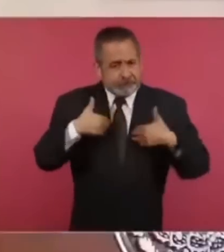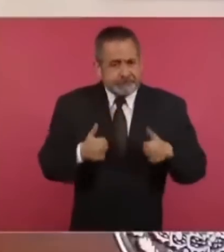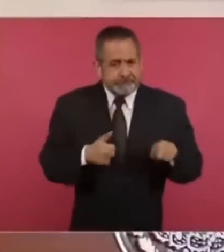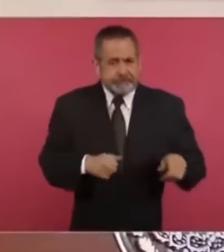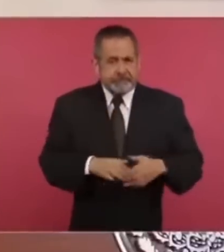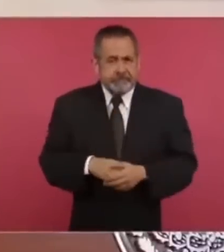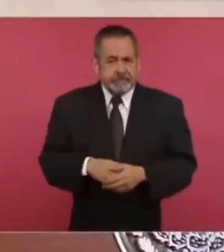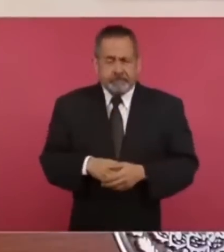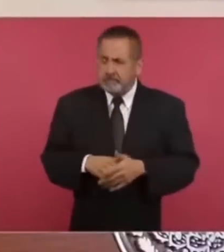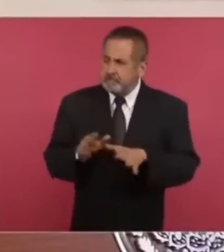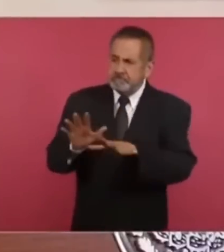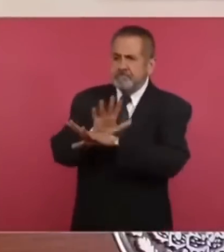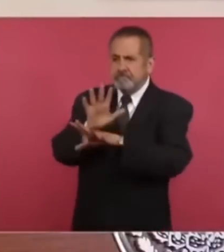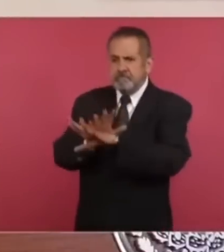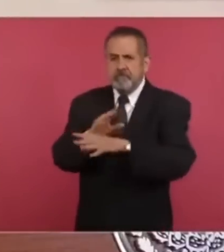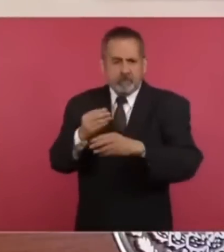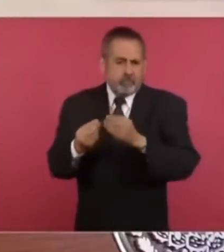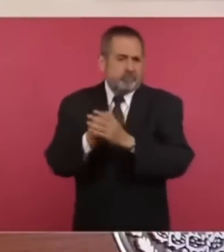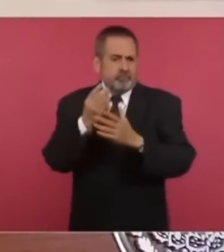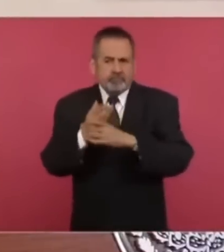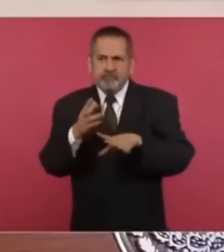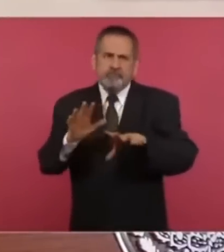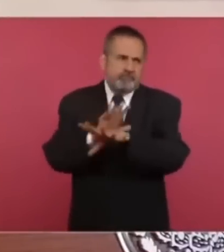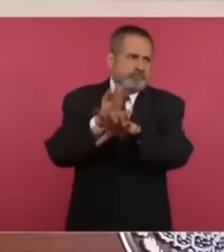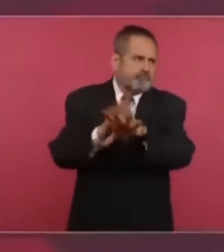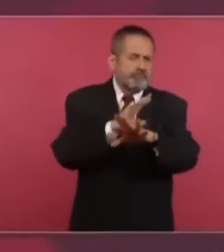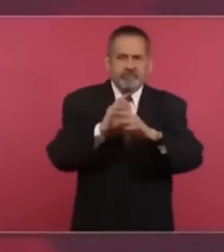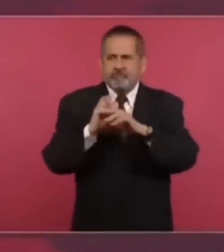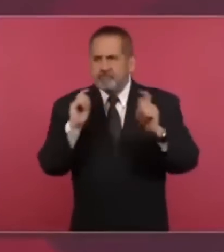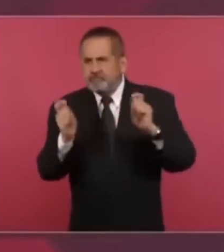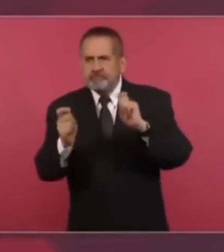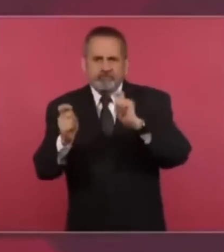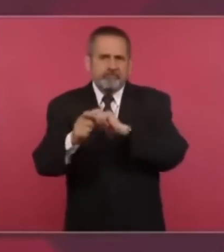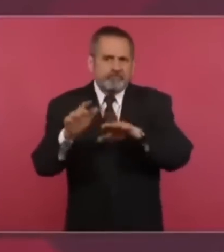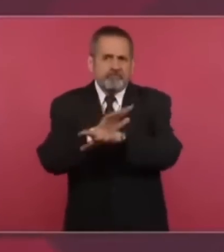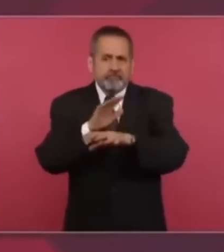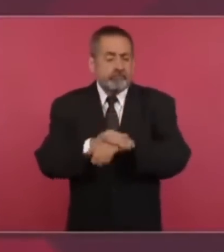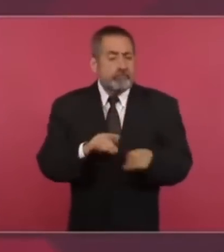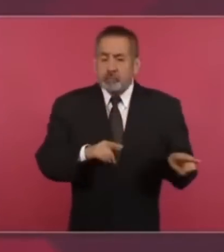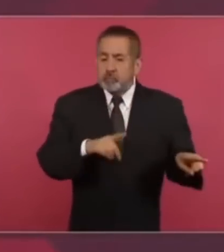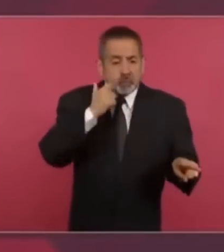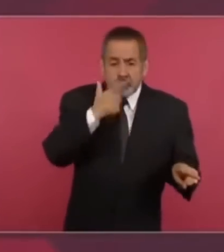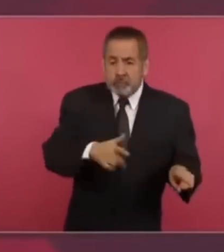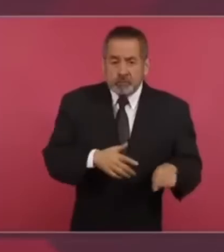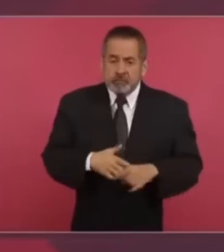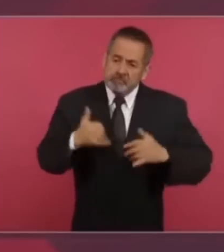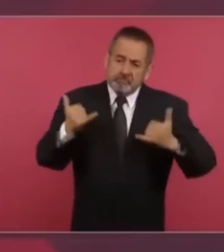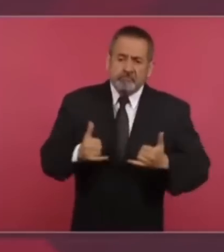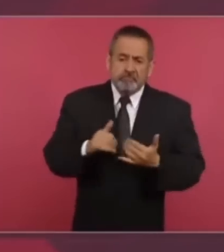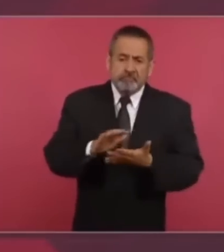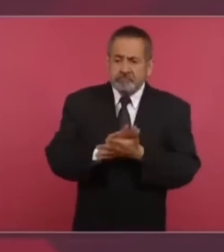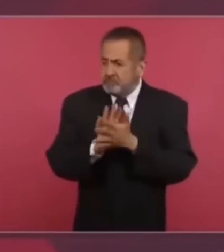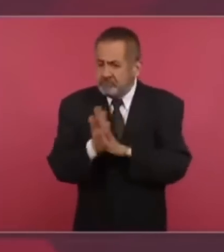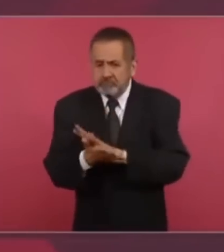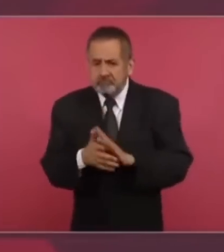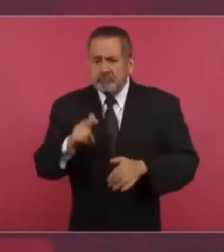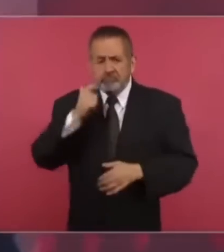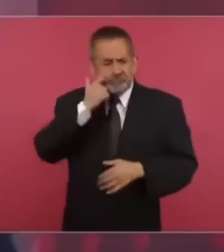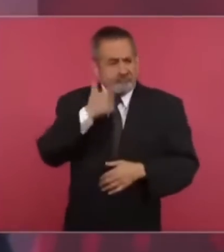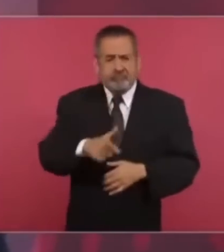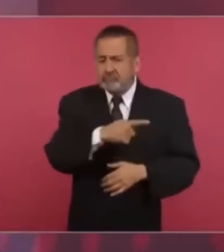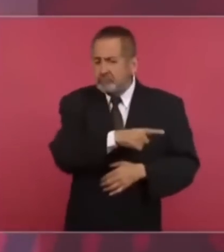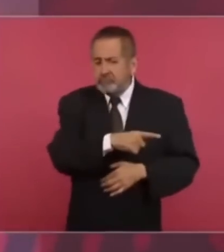los recomodos que se están dando y no quieren cambiar. Entonces es muy